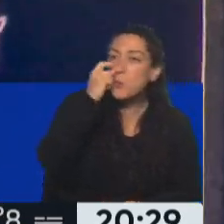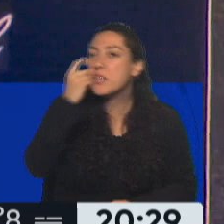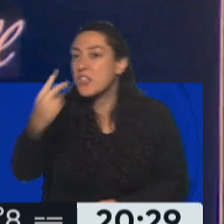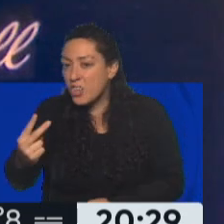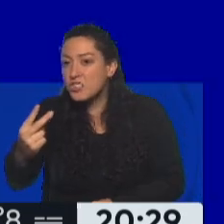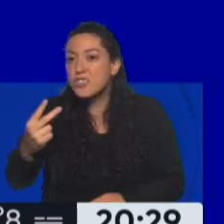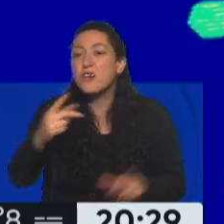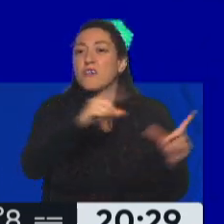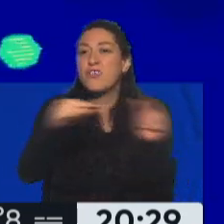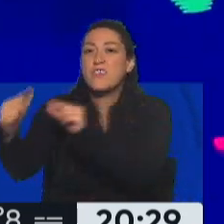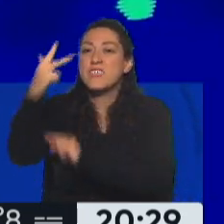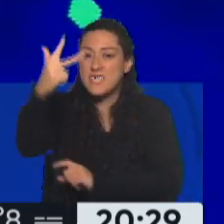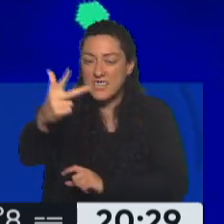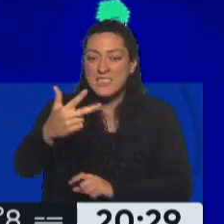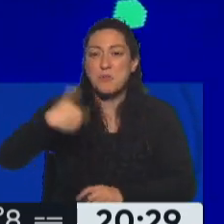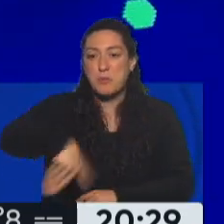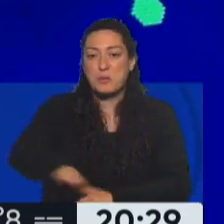triple de fechas